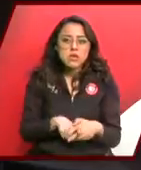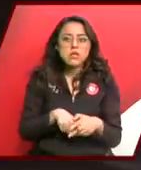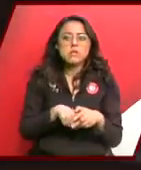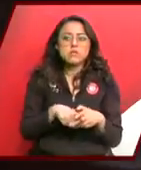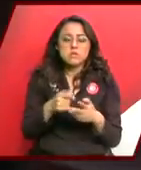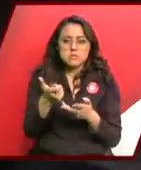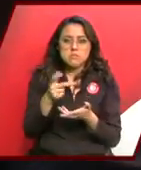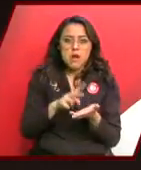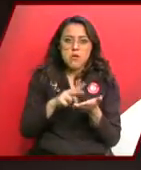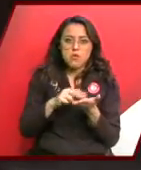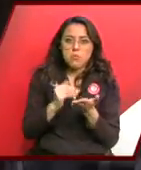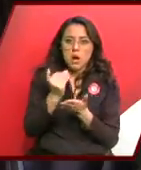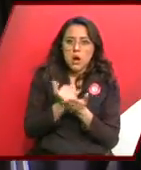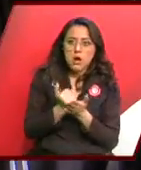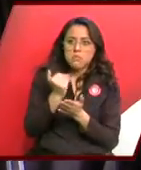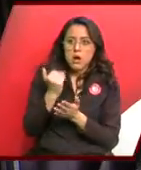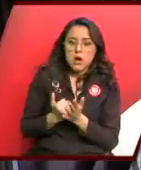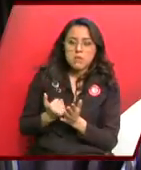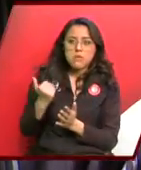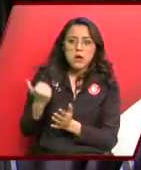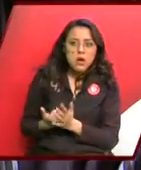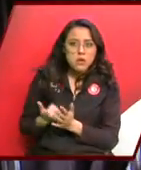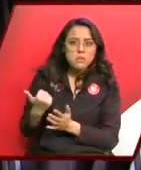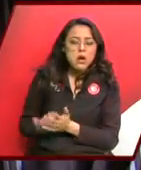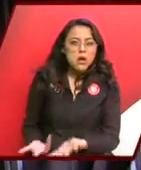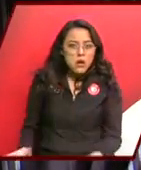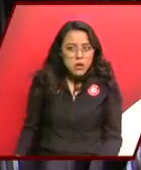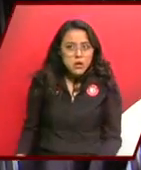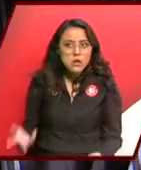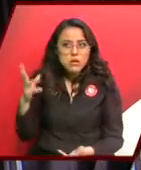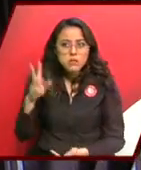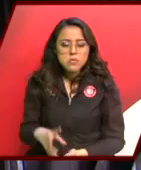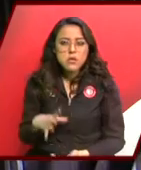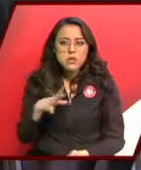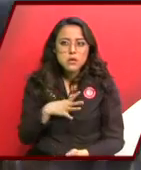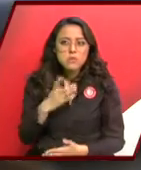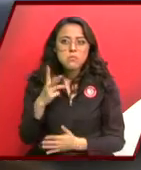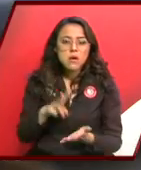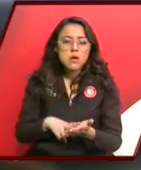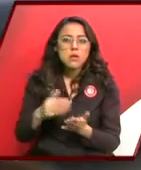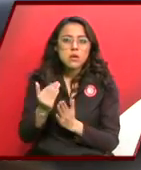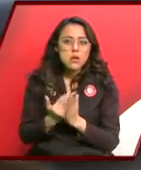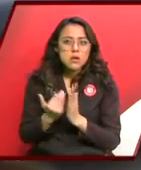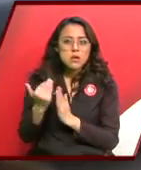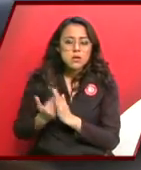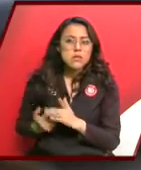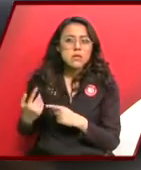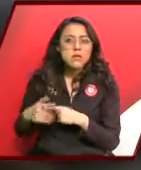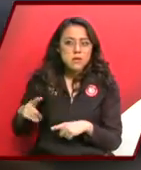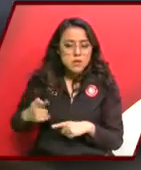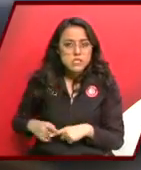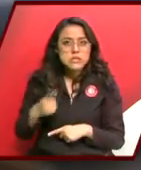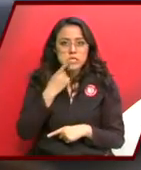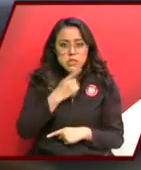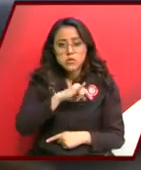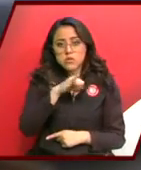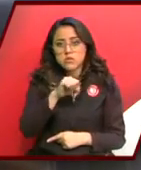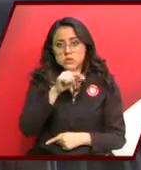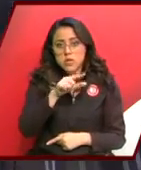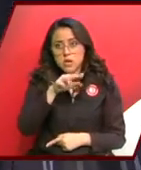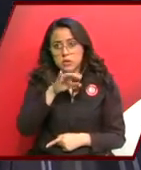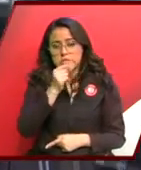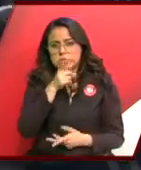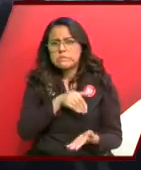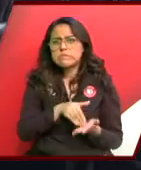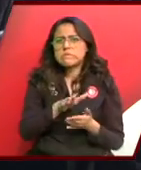tener descuentos en mis percepciones, y fueron continuas. De acuerdo con José Luis, el principal motivo de su despido